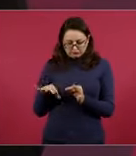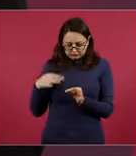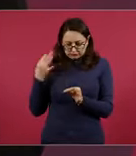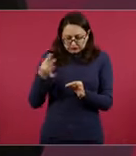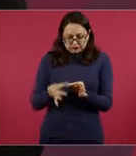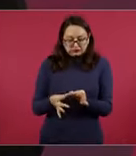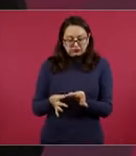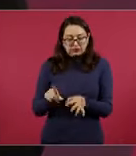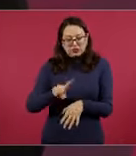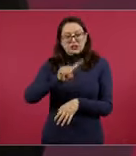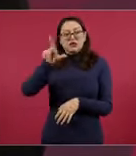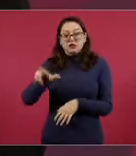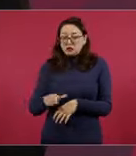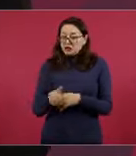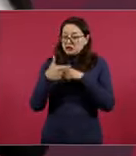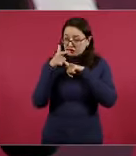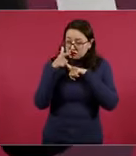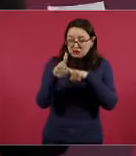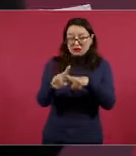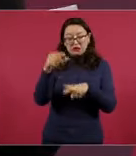opinando.